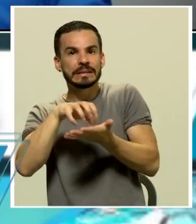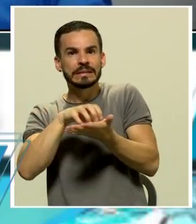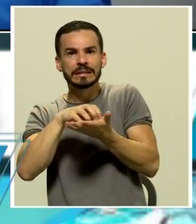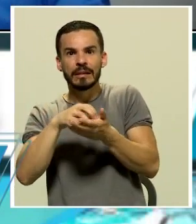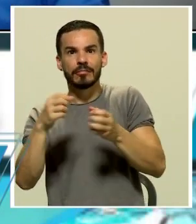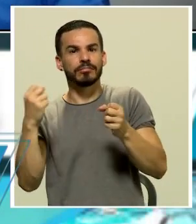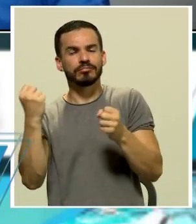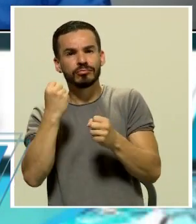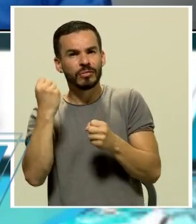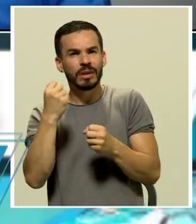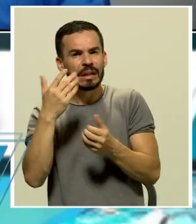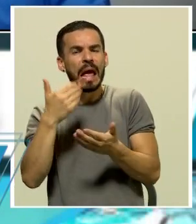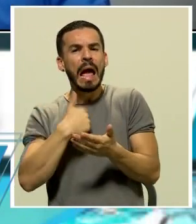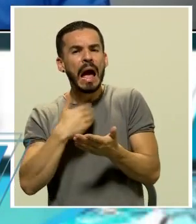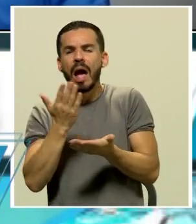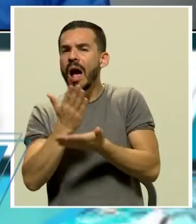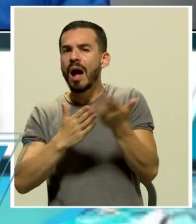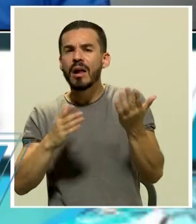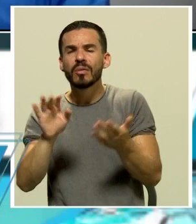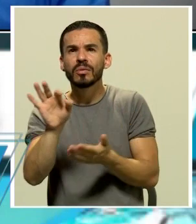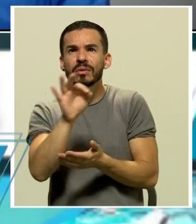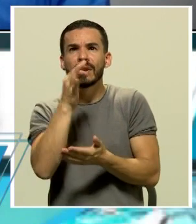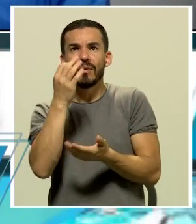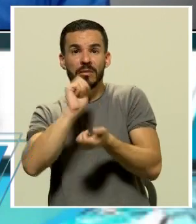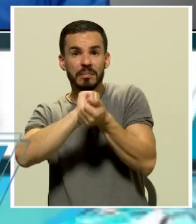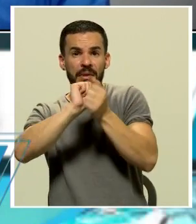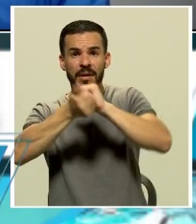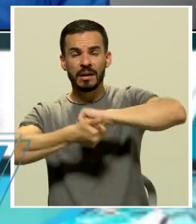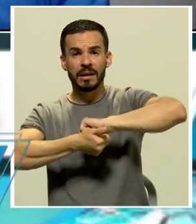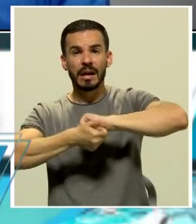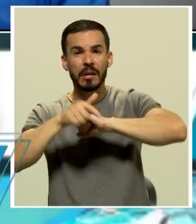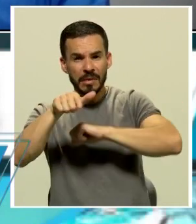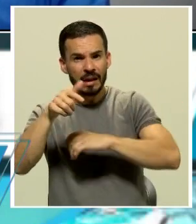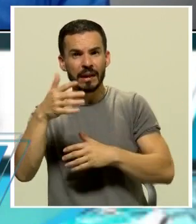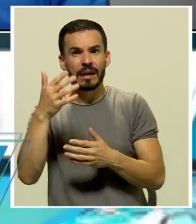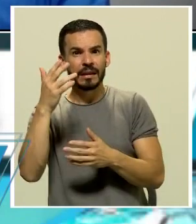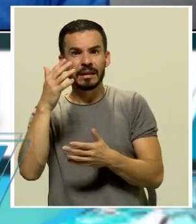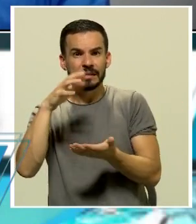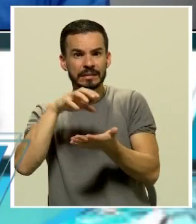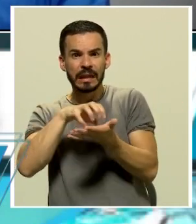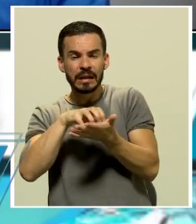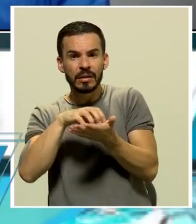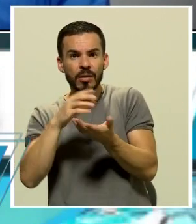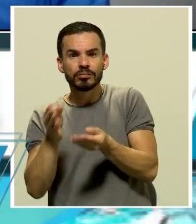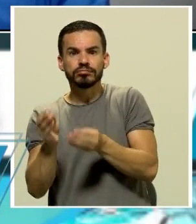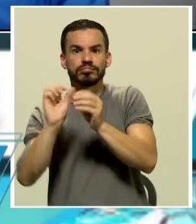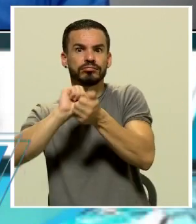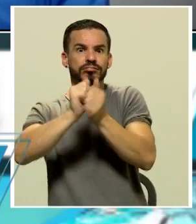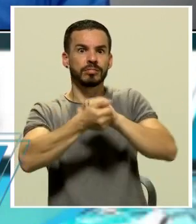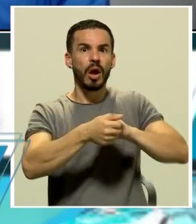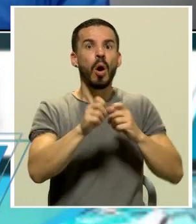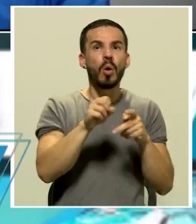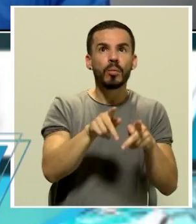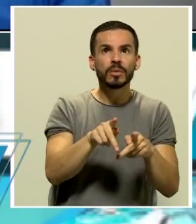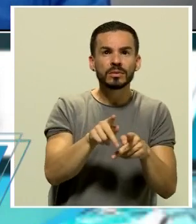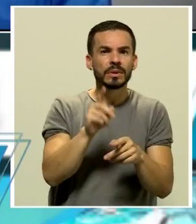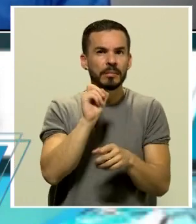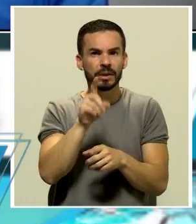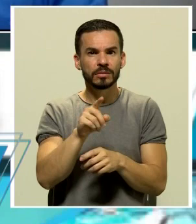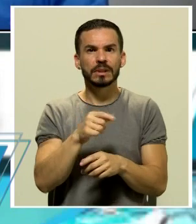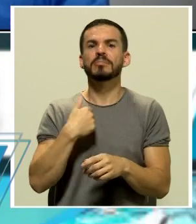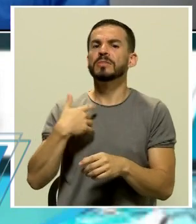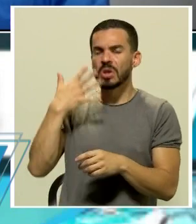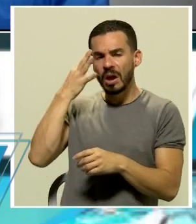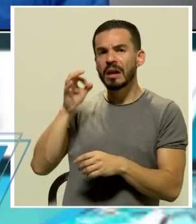exponencialmente. ¿Hay alguna manera de transformar esa incertidumbre en una oportunidad? Yo creo que